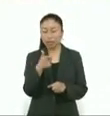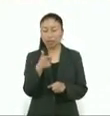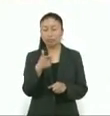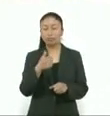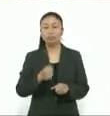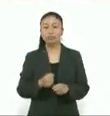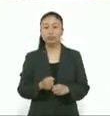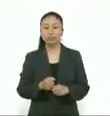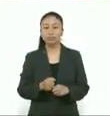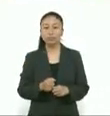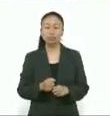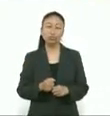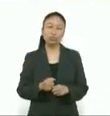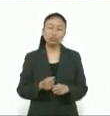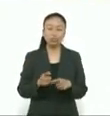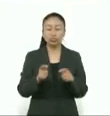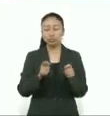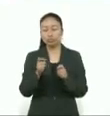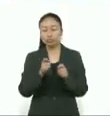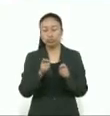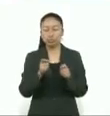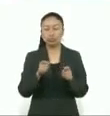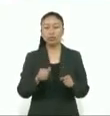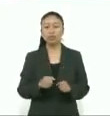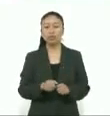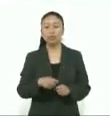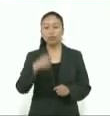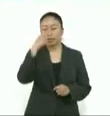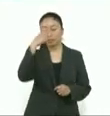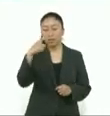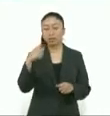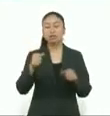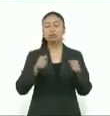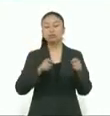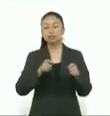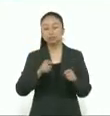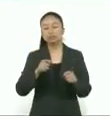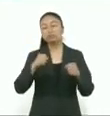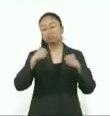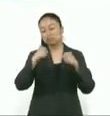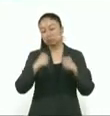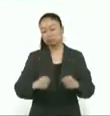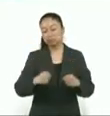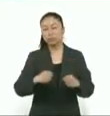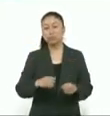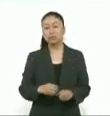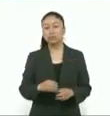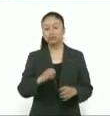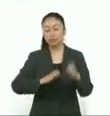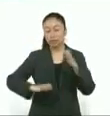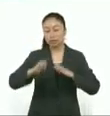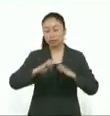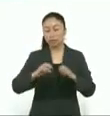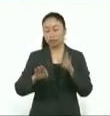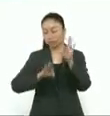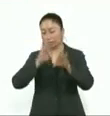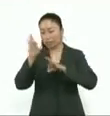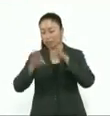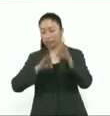municipales para garantizar seguridad, atender emergencias, prestar servicios